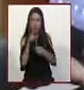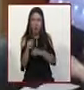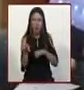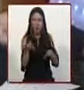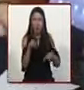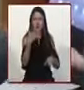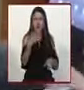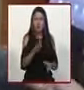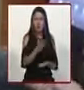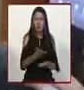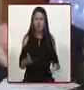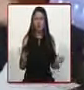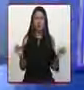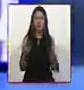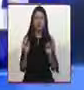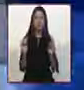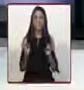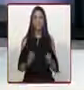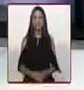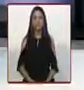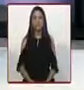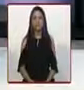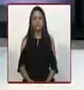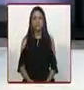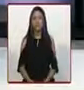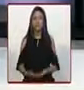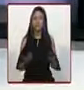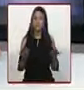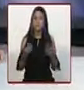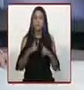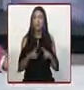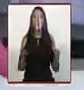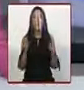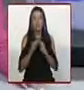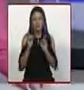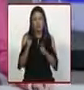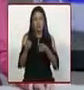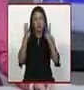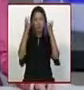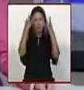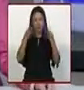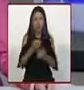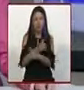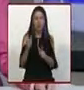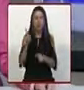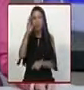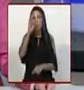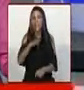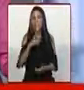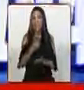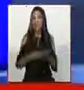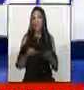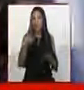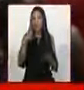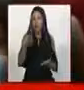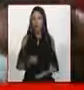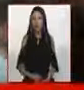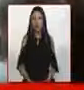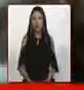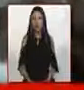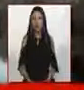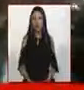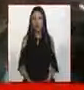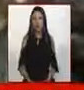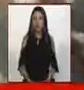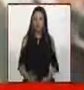haciendo algo de lo que se ha dicho. Bueno, ¿qué dice a propósito de esta determinación Yacir Molina?